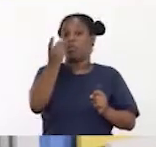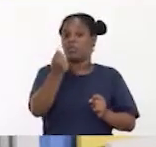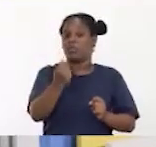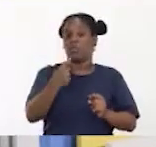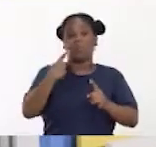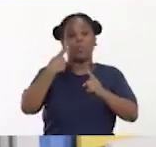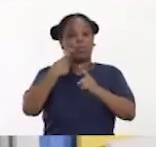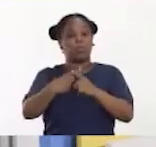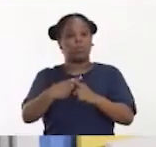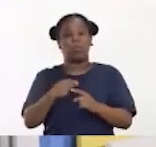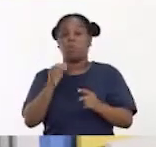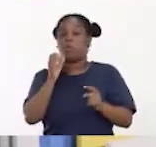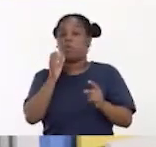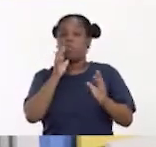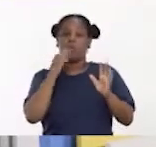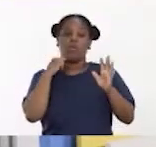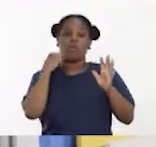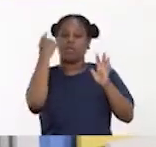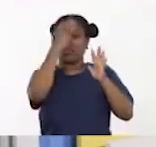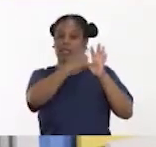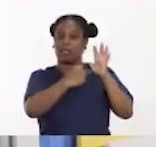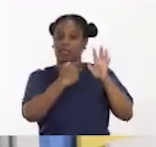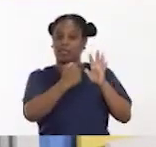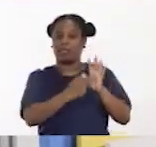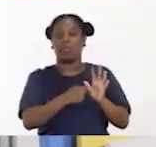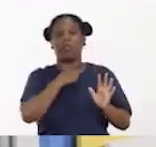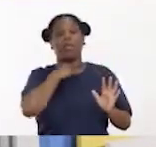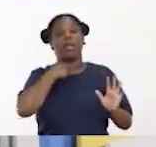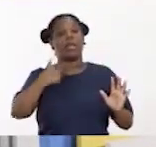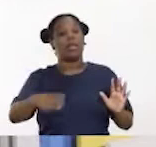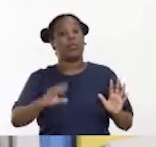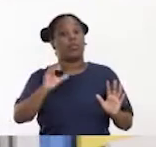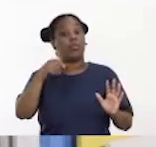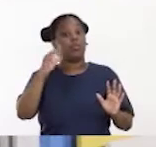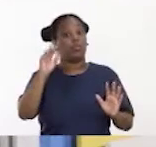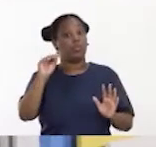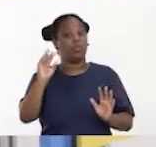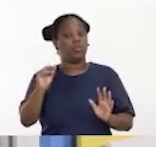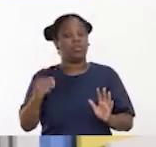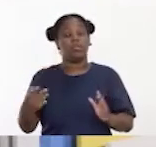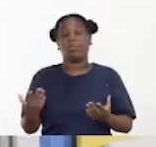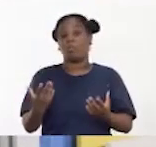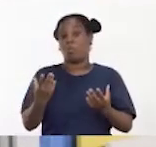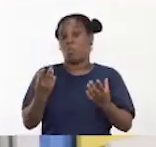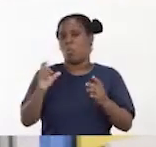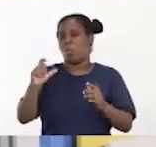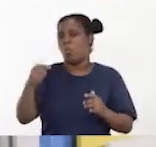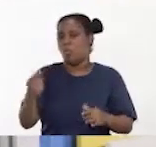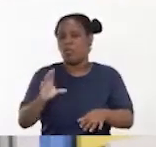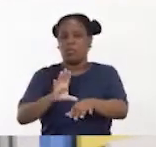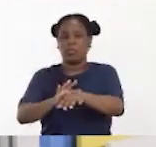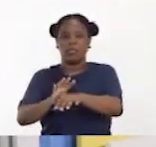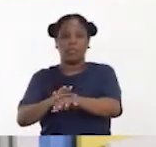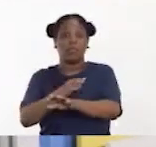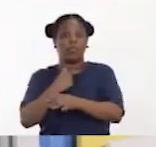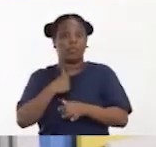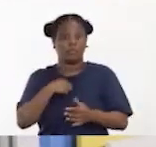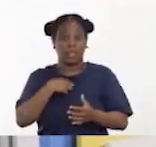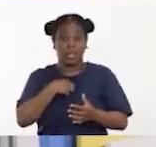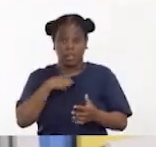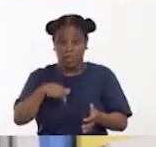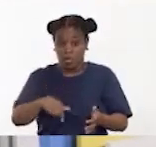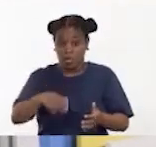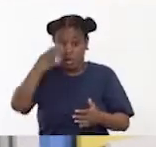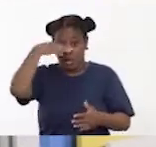de una variable que puede ser cualitativa, porque por ejemplo, cuando nos dan el parte con los contagiados y nos